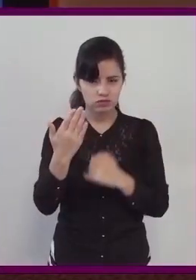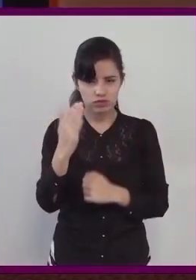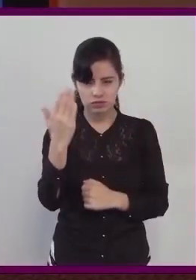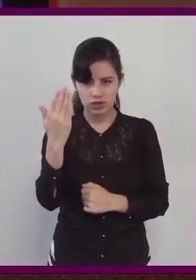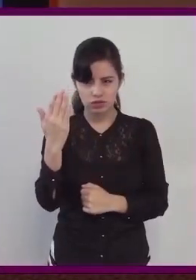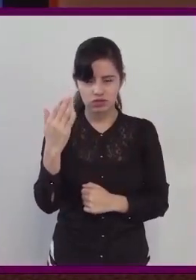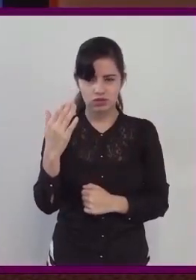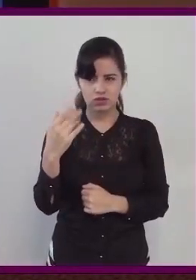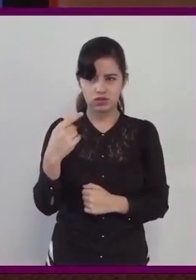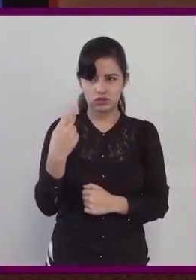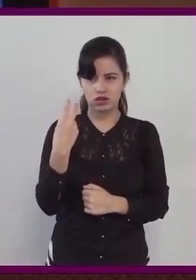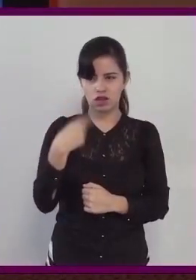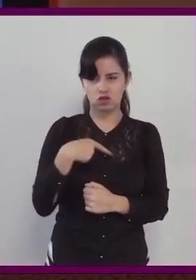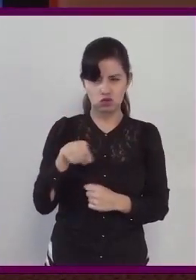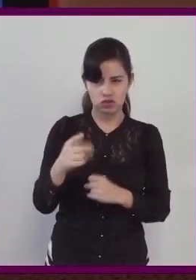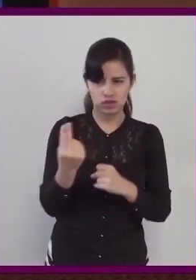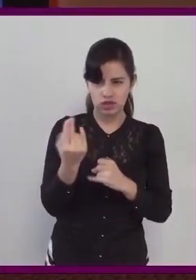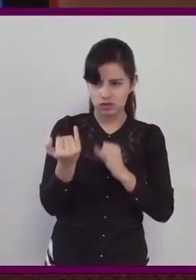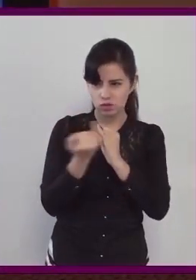que estamos viviendo en